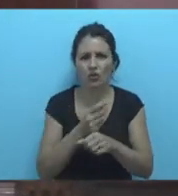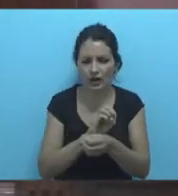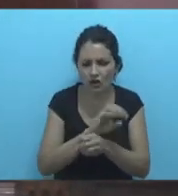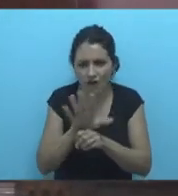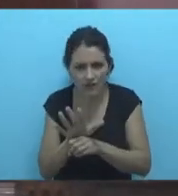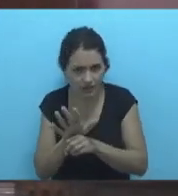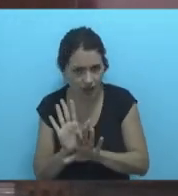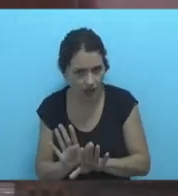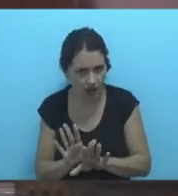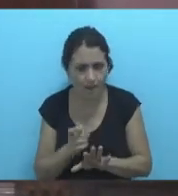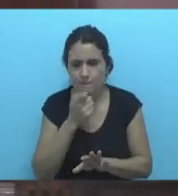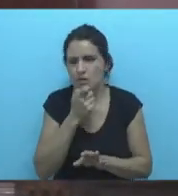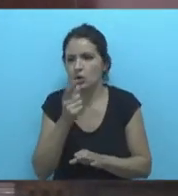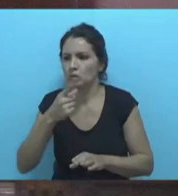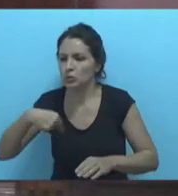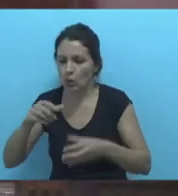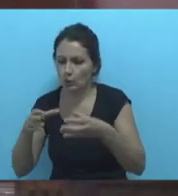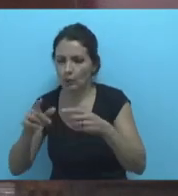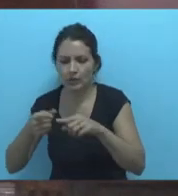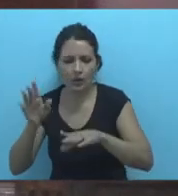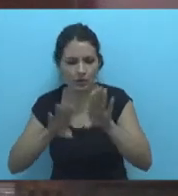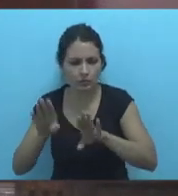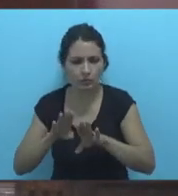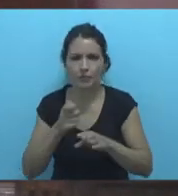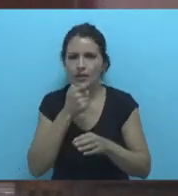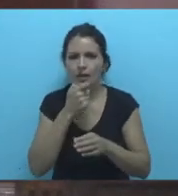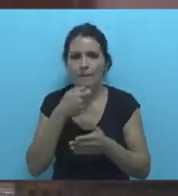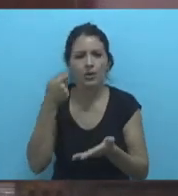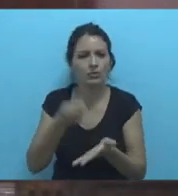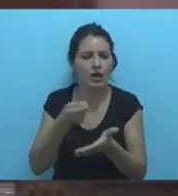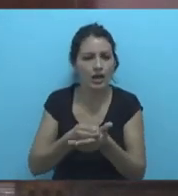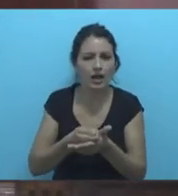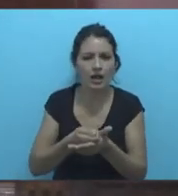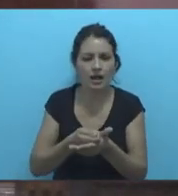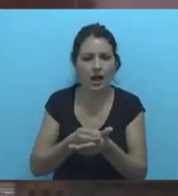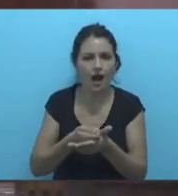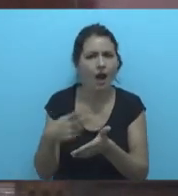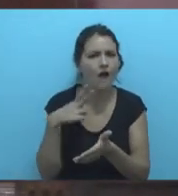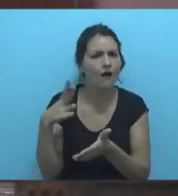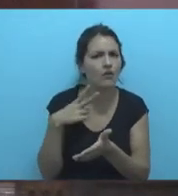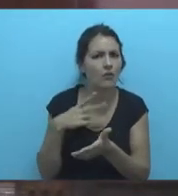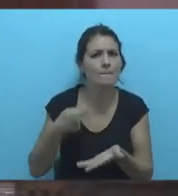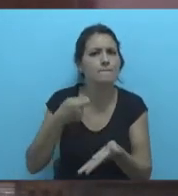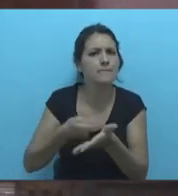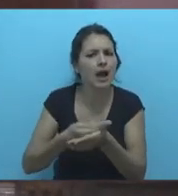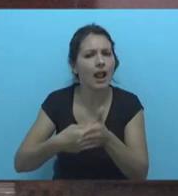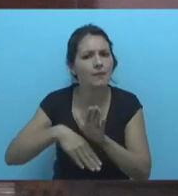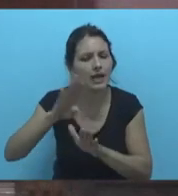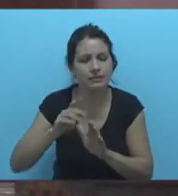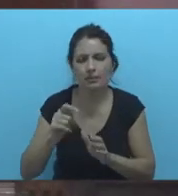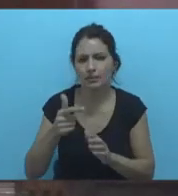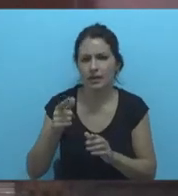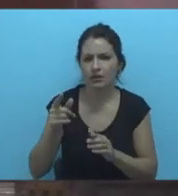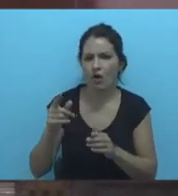propusimos algunas. Nuestro bloque propuso claramente un impuesto extraordinario a las grandes fortunas, rechazado por la mayor parte de los